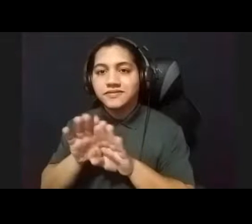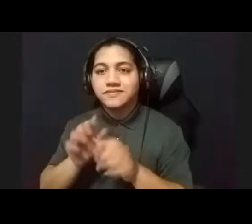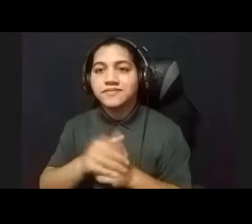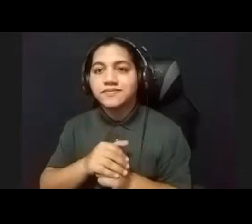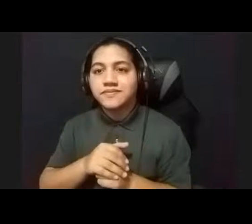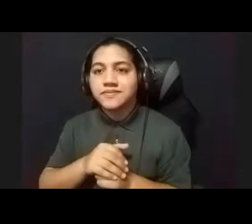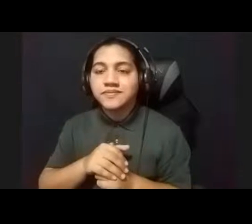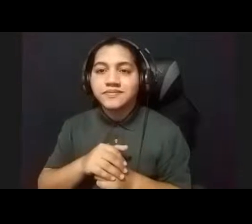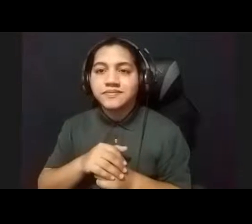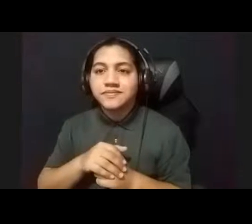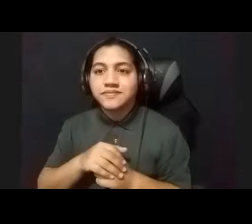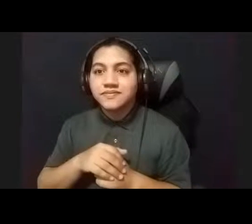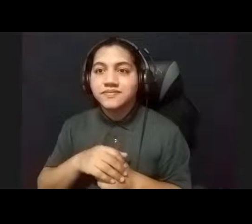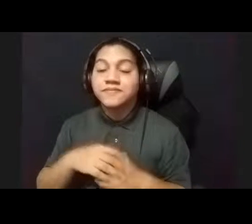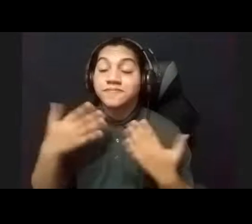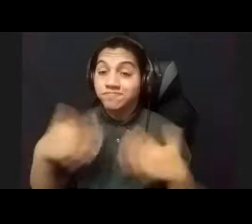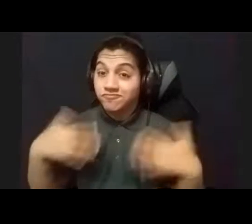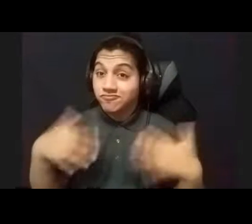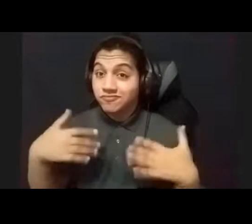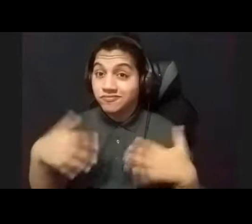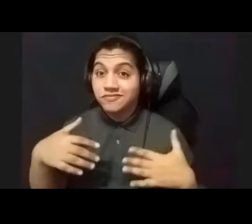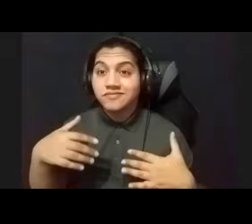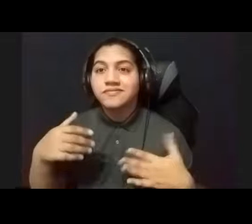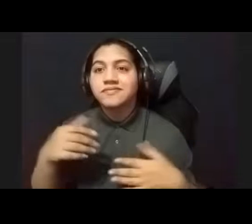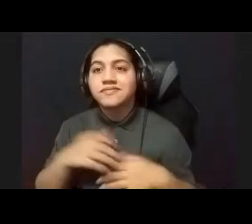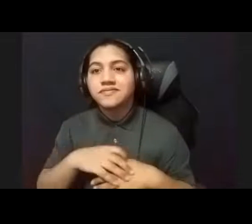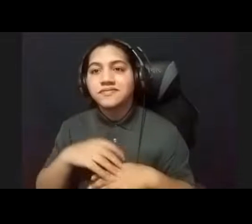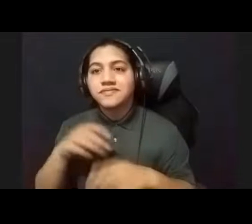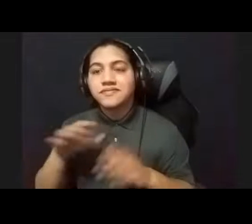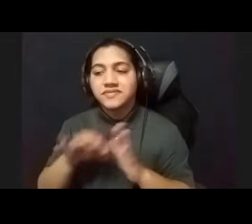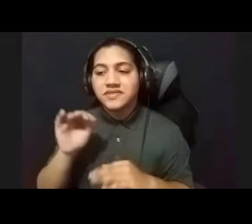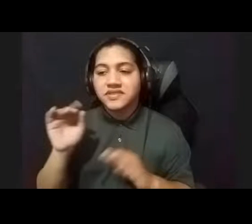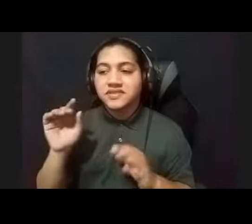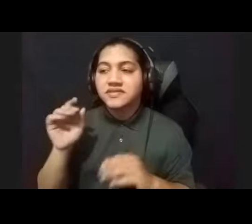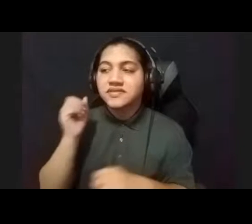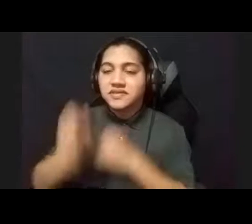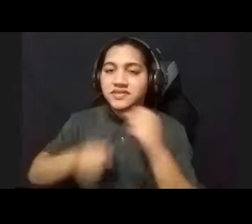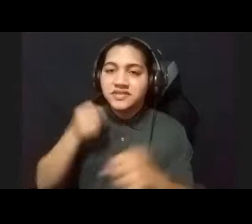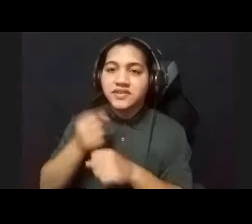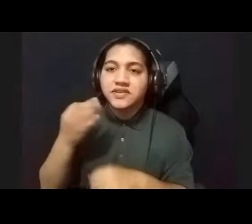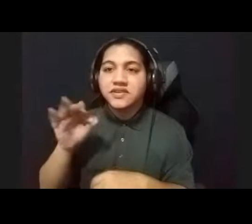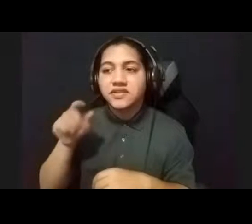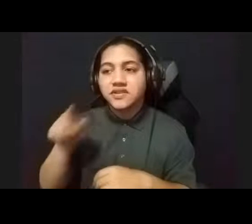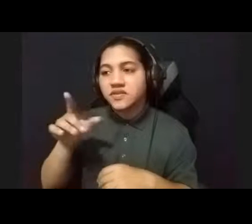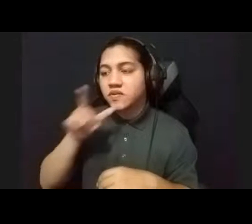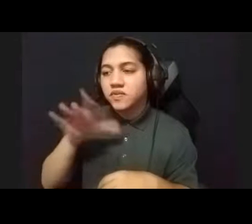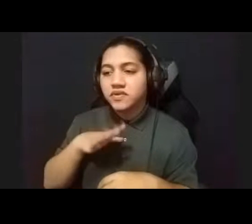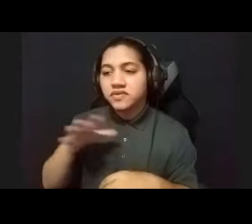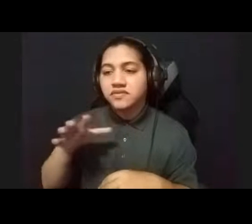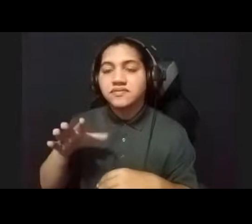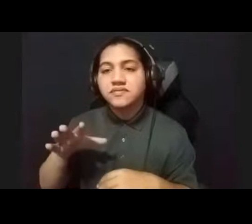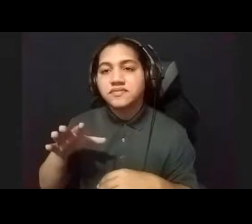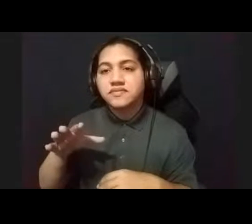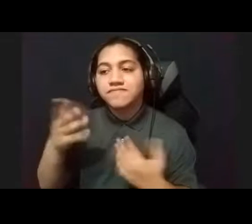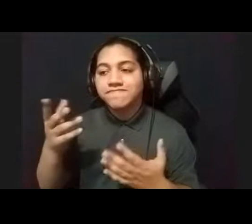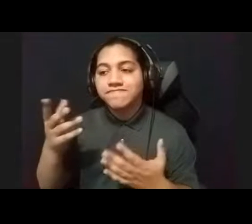¡Qué versión!, ¿verdad? Encontrada en el siglo XIX. Esta versión nos explica cómo las mujeres tenemos una